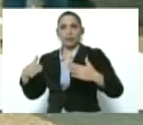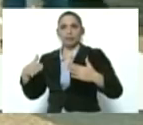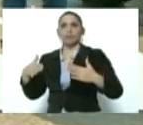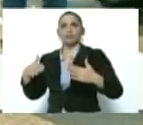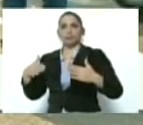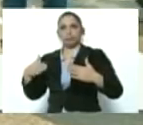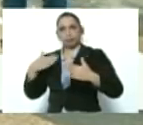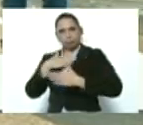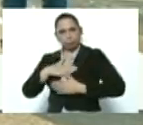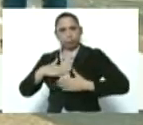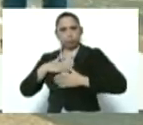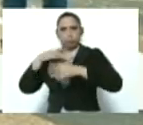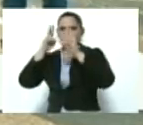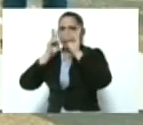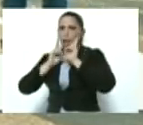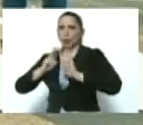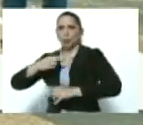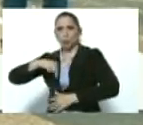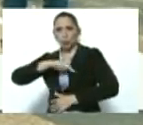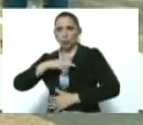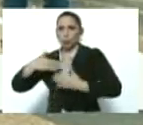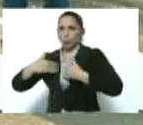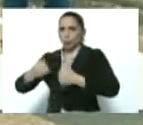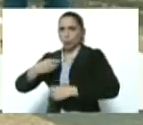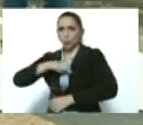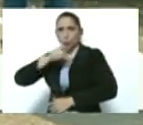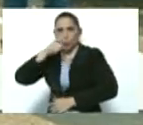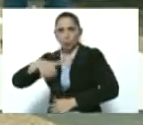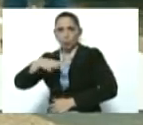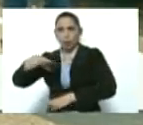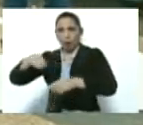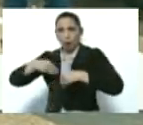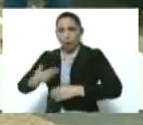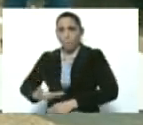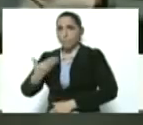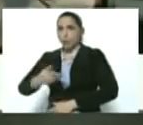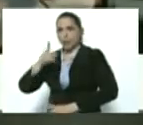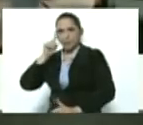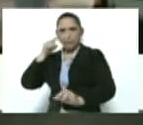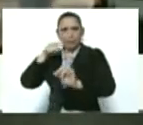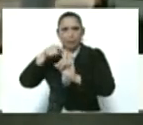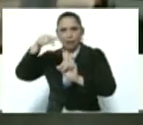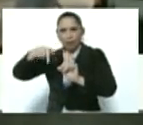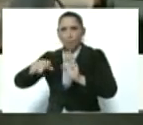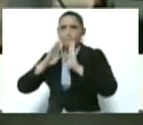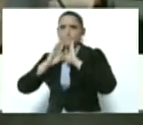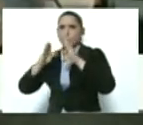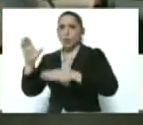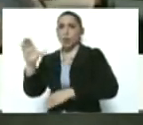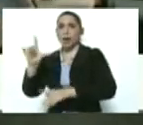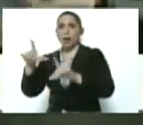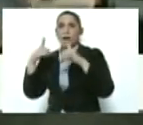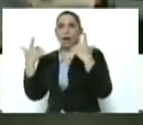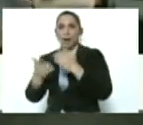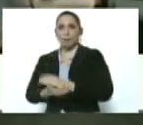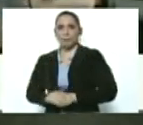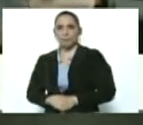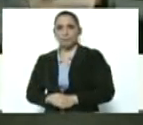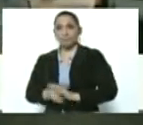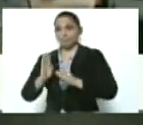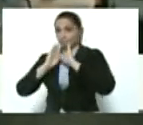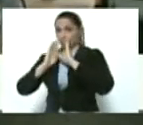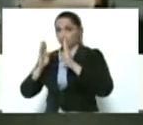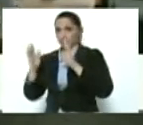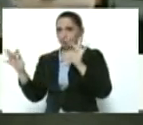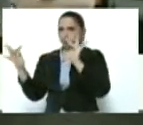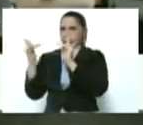salubridad para todos nuestros pueblos hoy asumimos este importante reto acá en la autopista caracas-la guaira una autopista